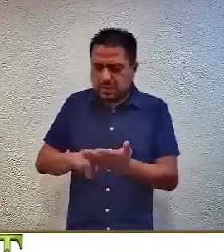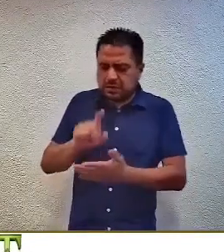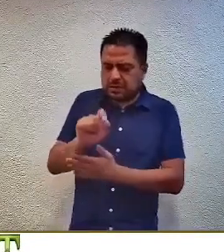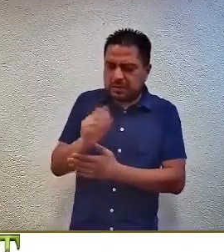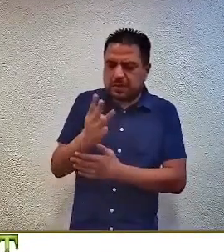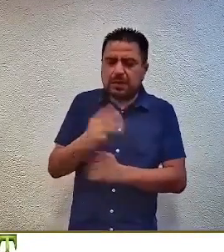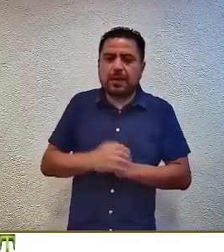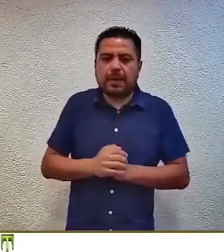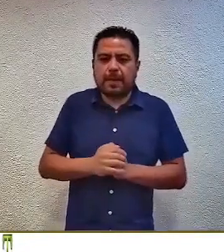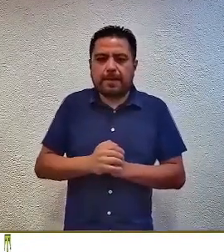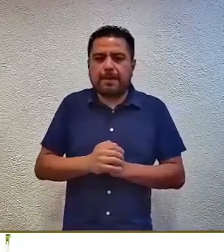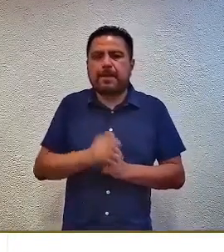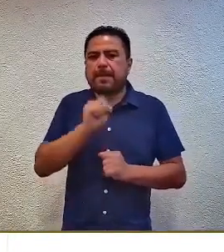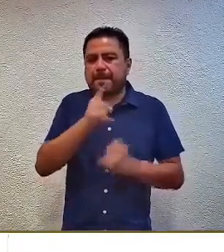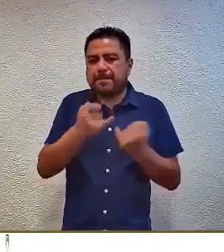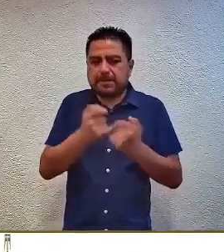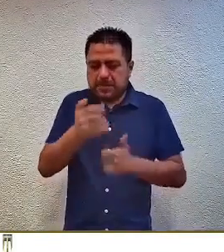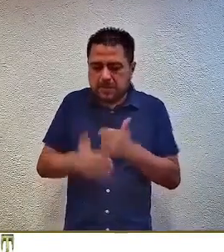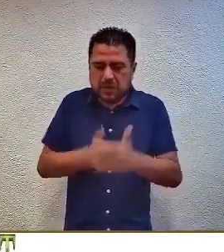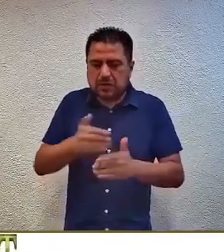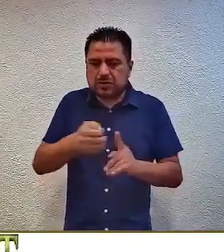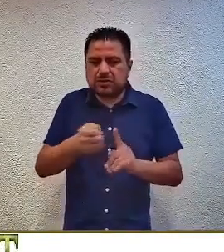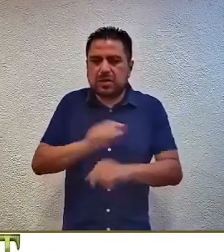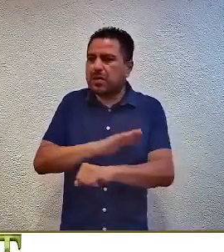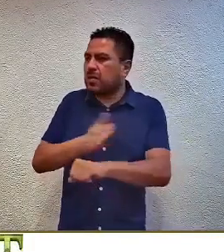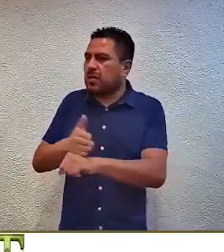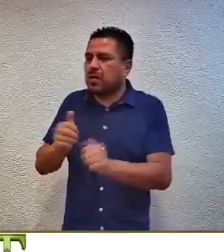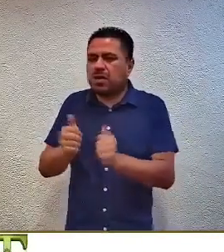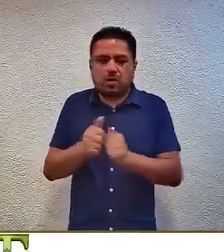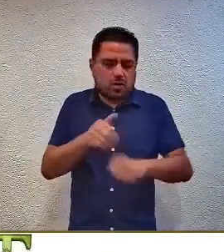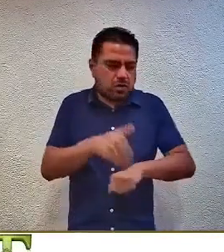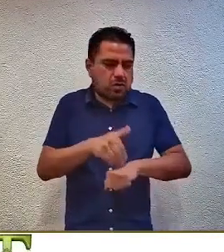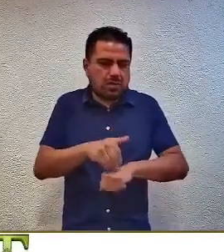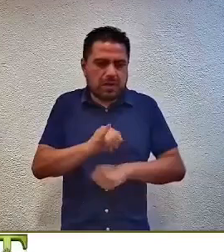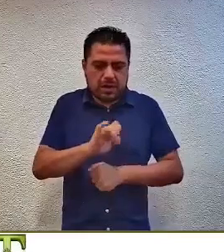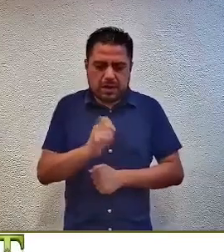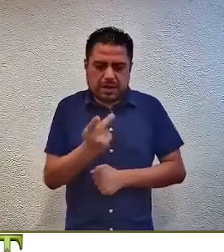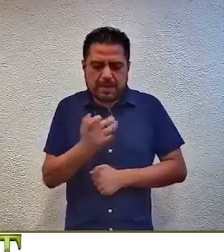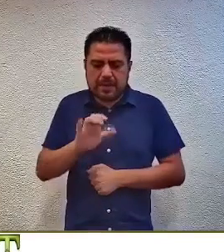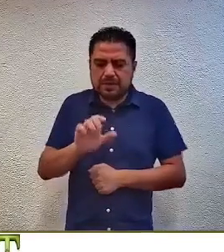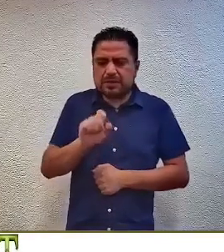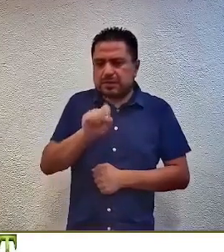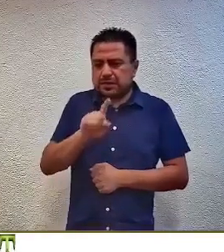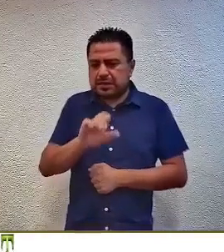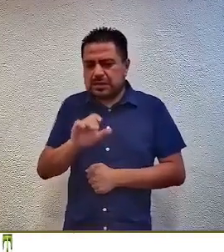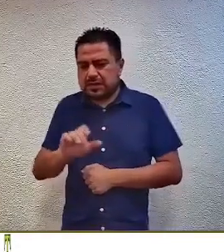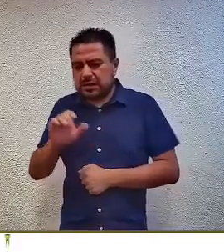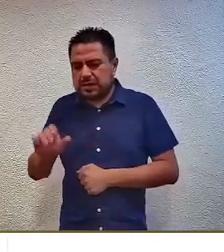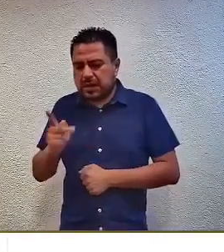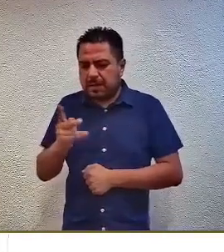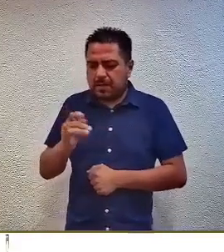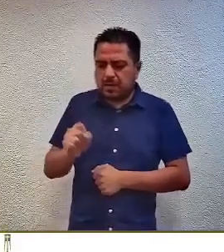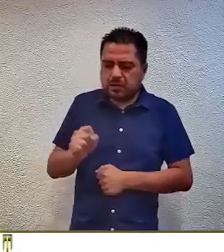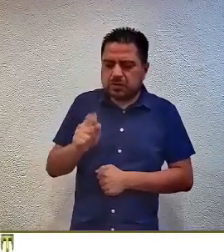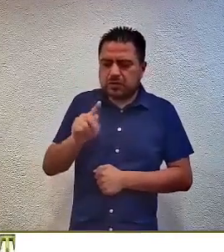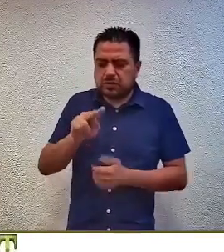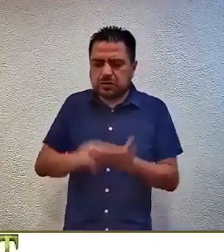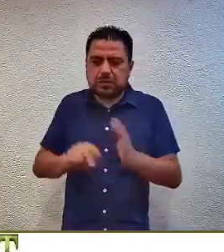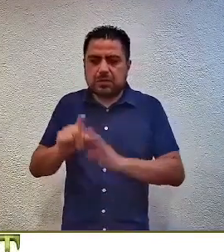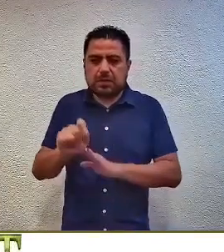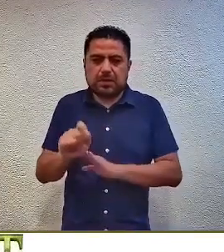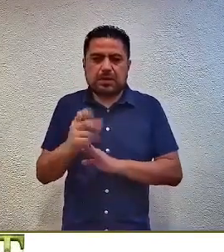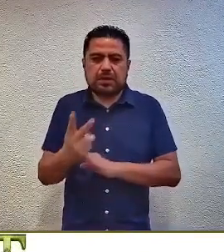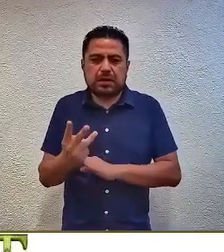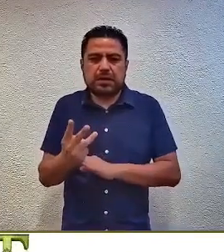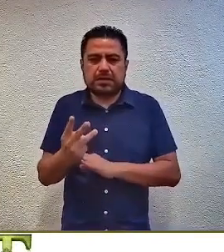31-05-2023, relativa al procedimiento ordinario sancionador con número de expediente IEPC, /CCE, /POS, /1, /2023,